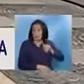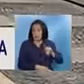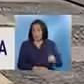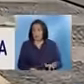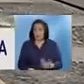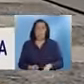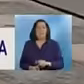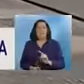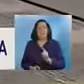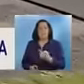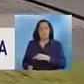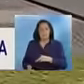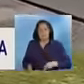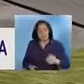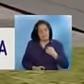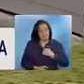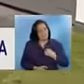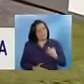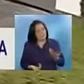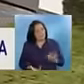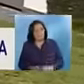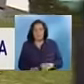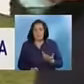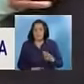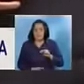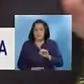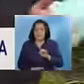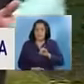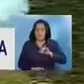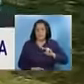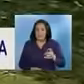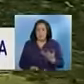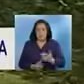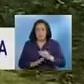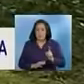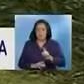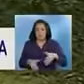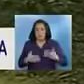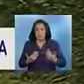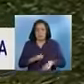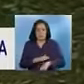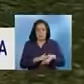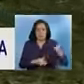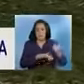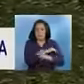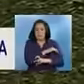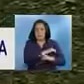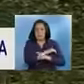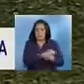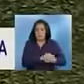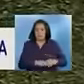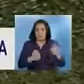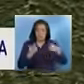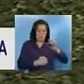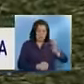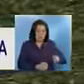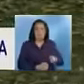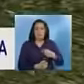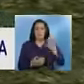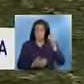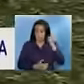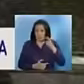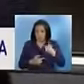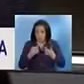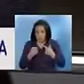lamentando la situación de la primera dama Nadine Heredia sobre este impedimento de salida del país dictado por el juez Concepción Carhuancho. Vamos a escuchar sus